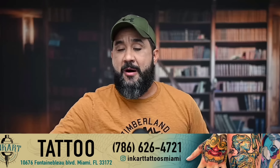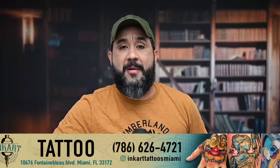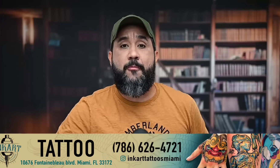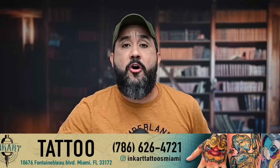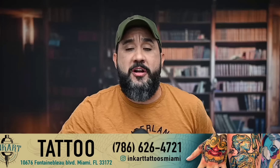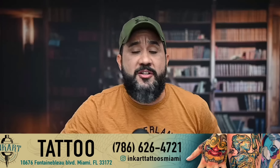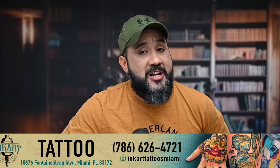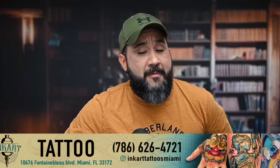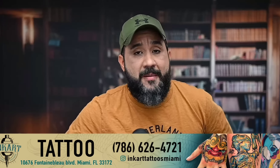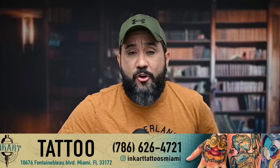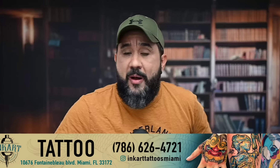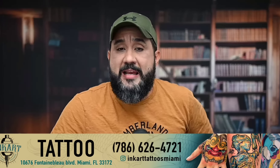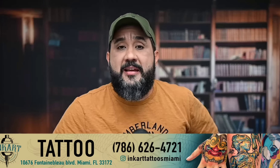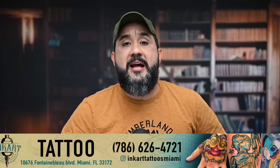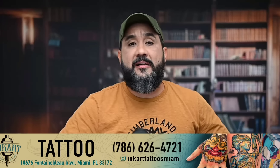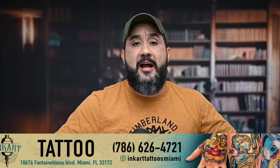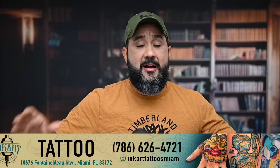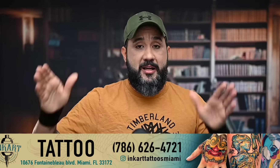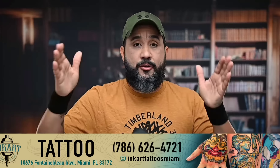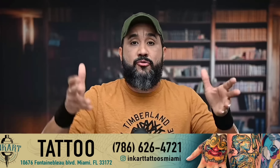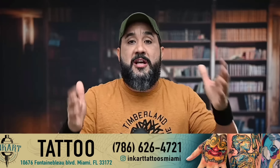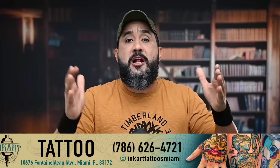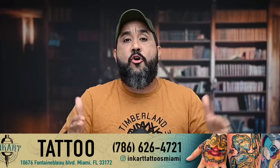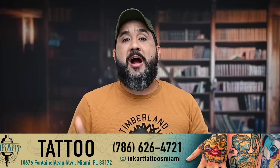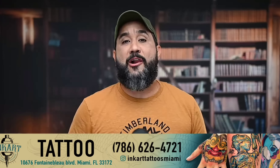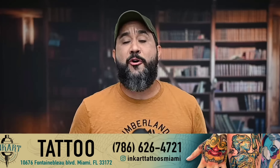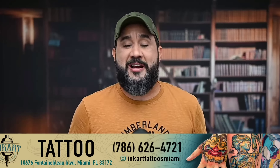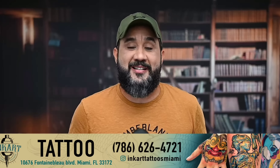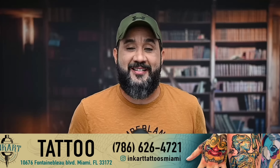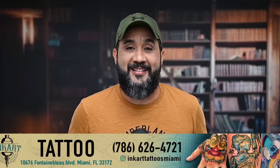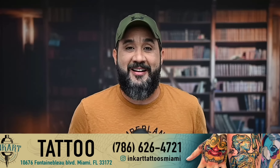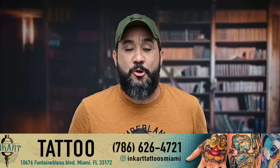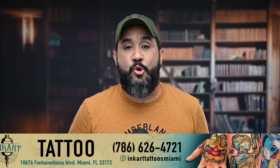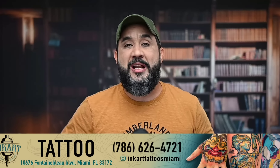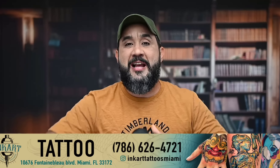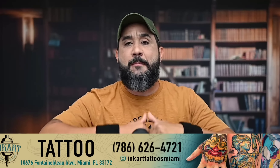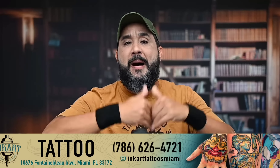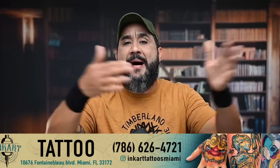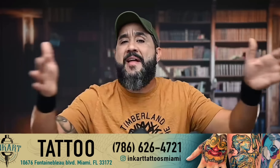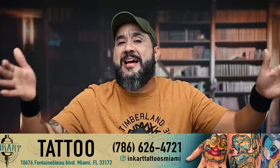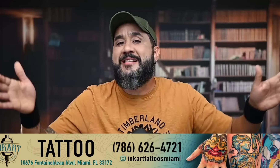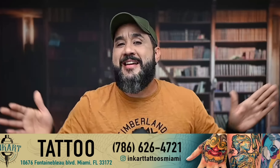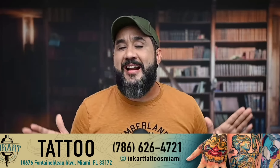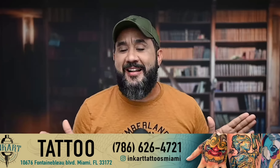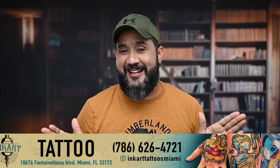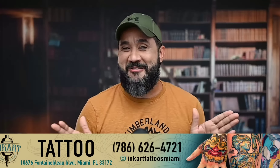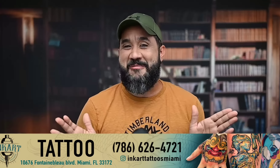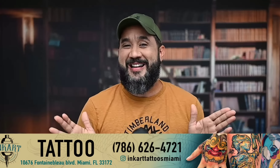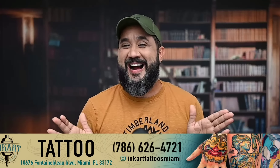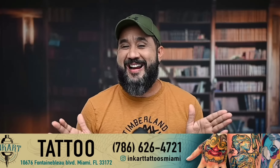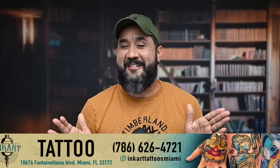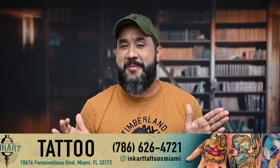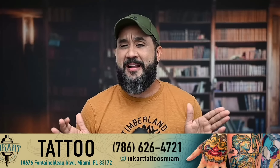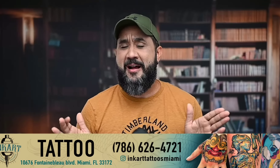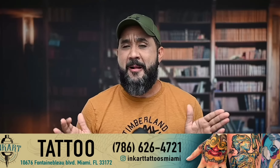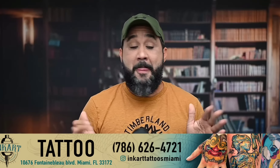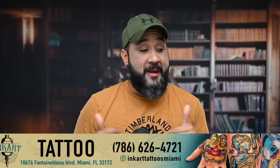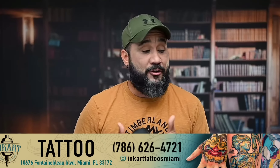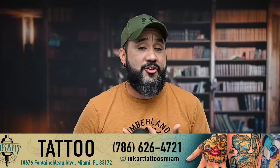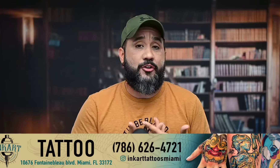Llámame a borich Llámame a toda la izquierda y tú tienes los galones tú eres el papá de la izquierda latinoamericana